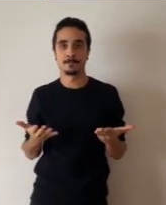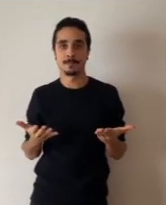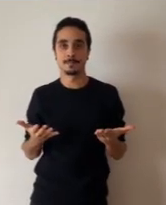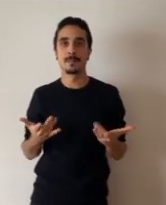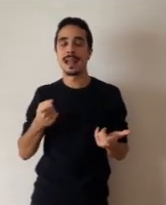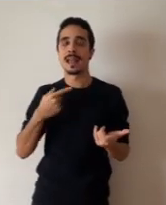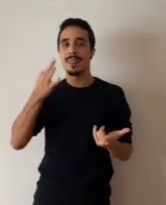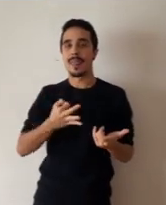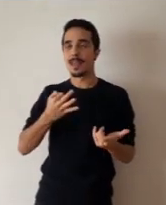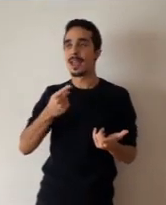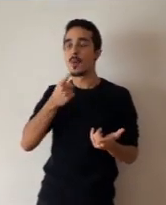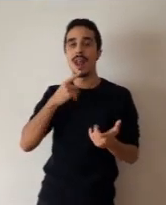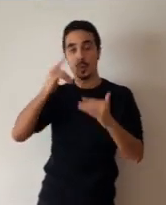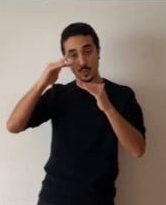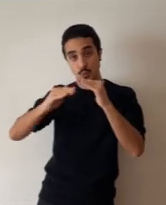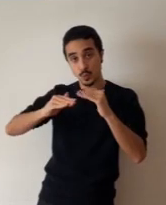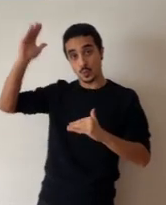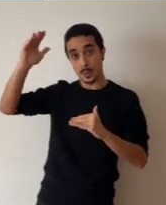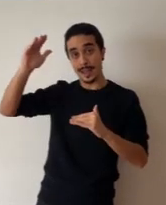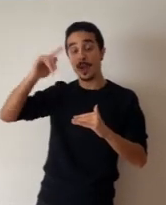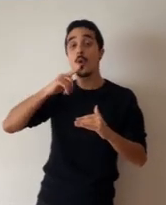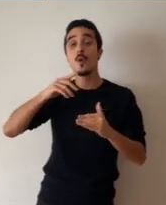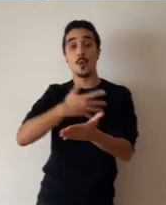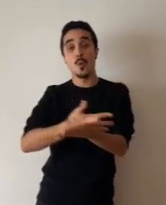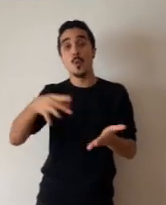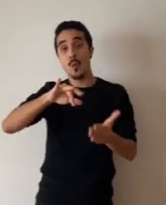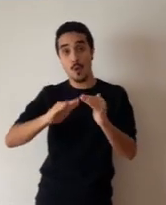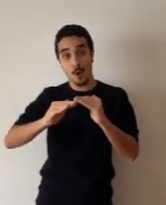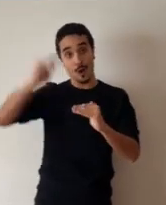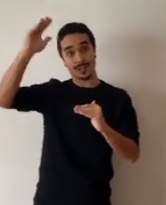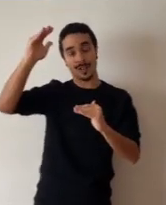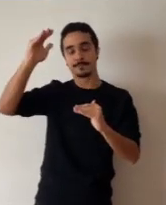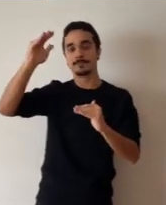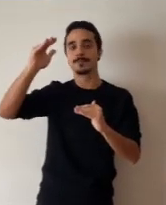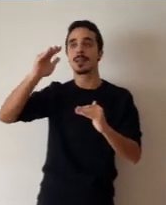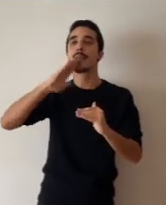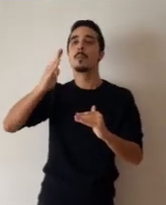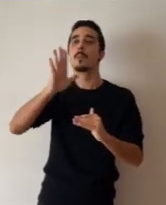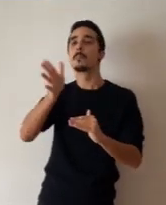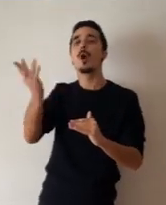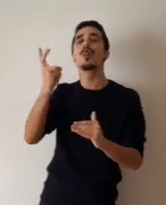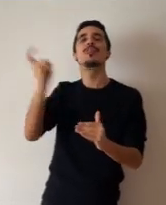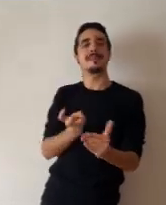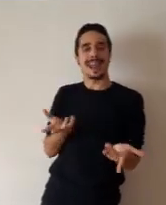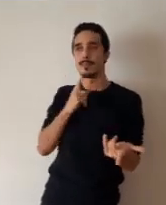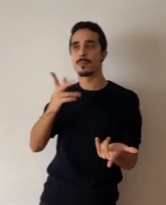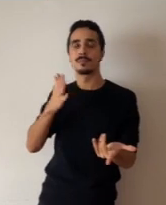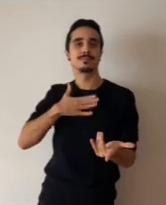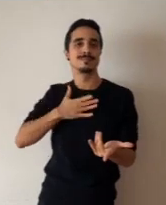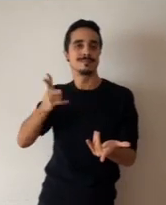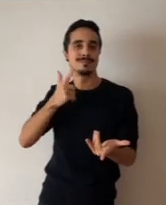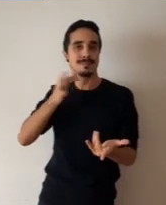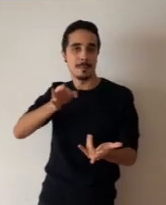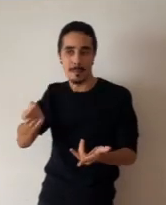Entonces, bueno, pues hay que saber si las subidas de la glucosa son debidas al propio paracetamol o a